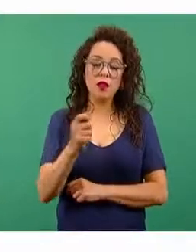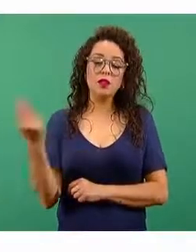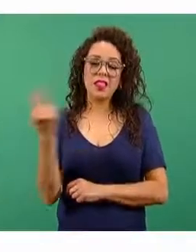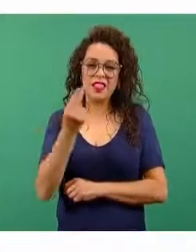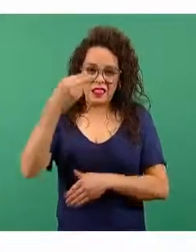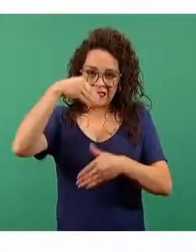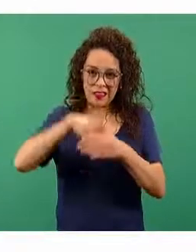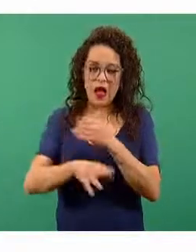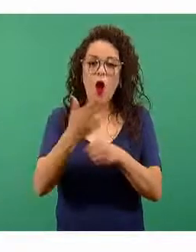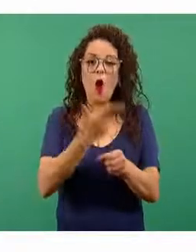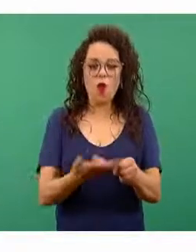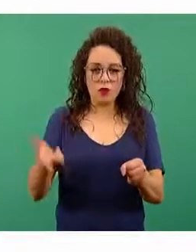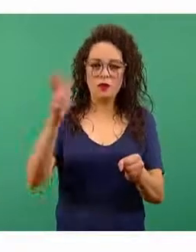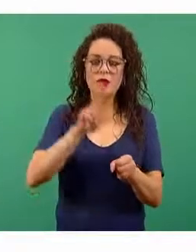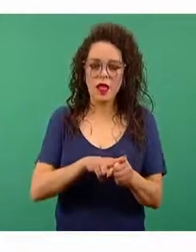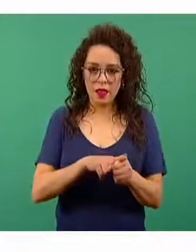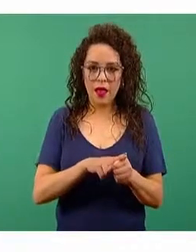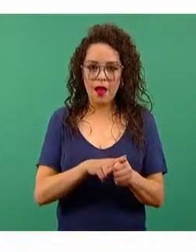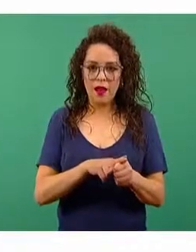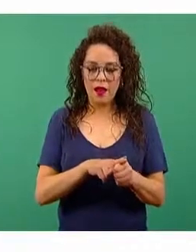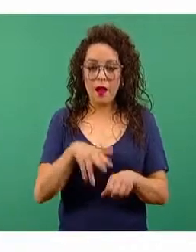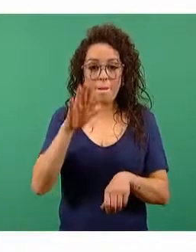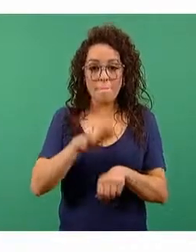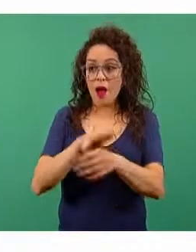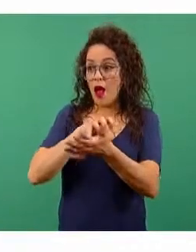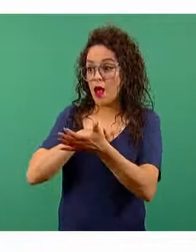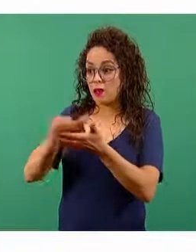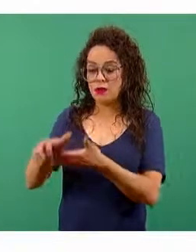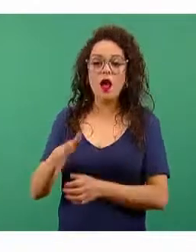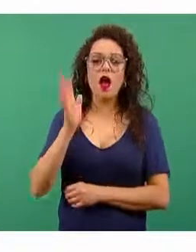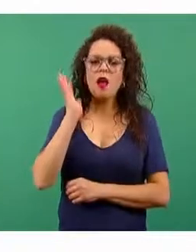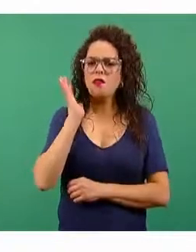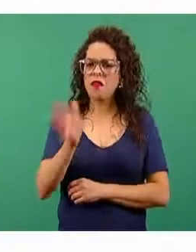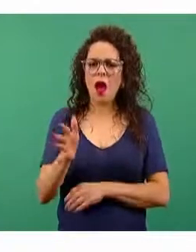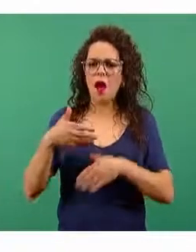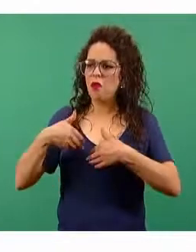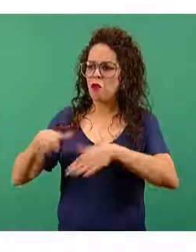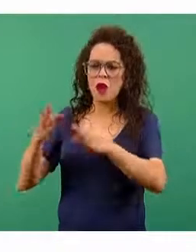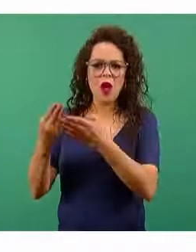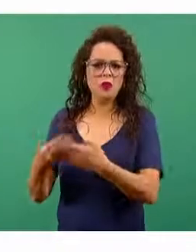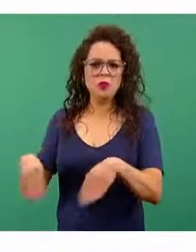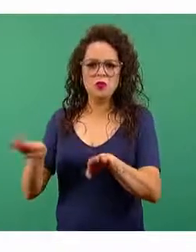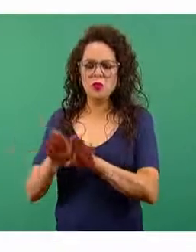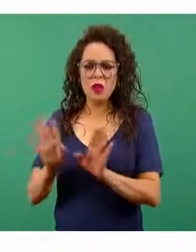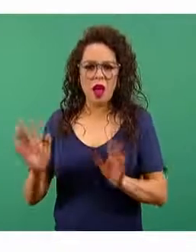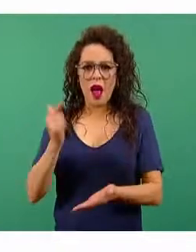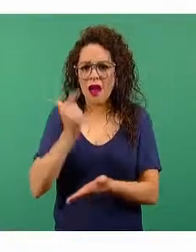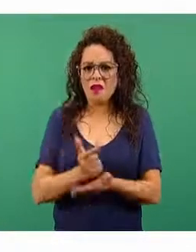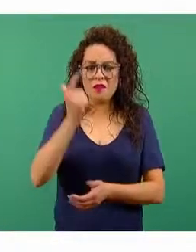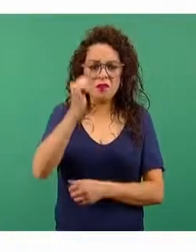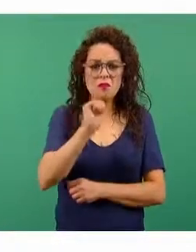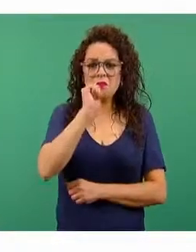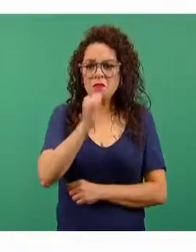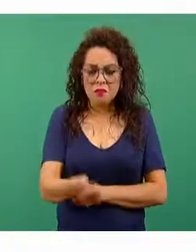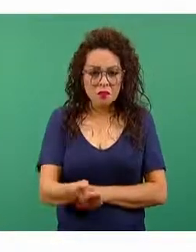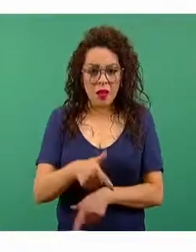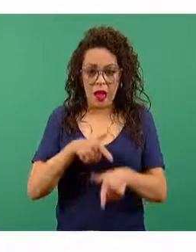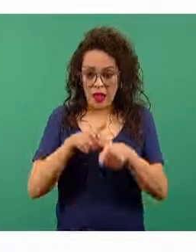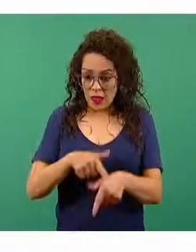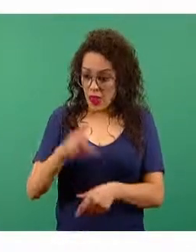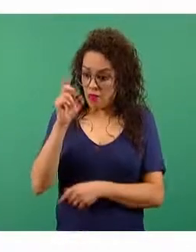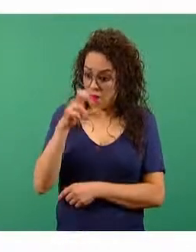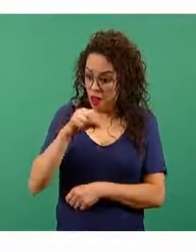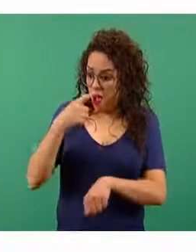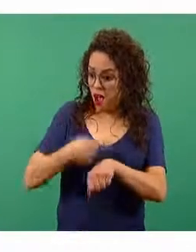hospitalización, y en su mayoría han sido ya dados de alta sin mayor consecuencia y sin un daño orgánico permanente. Hoy